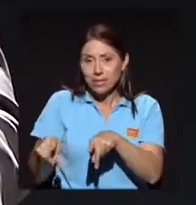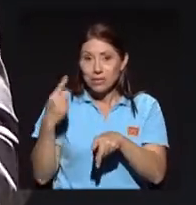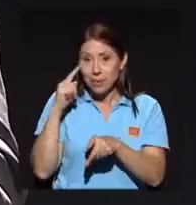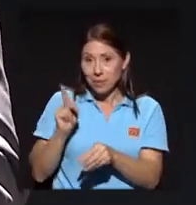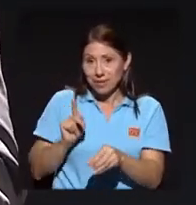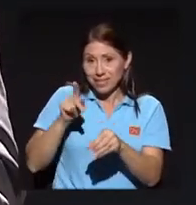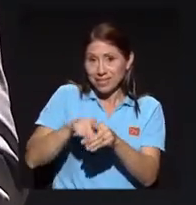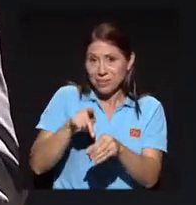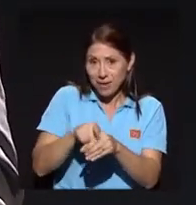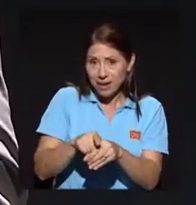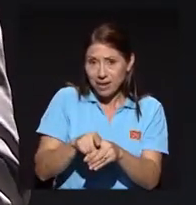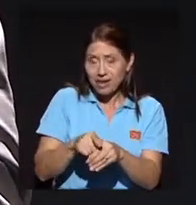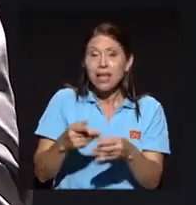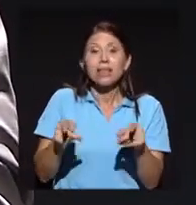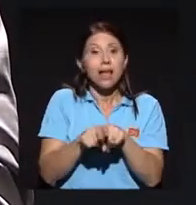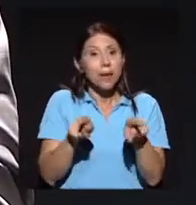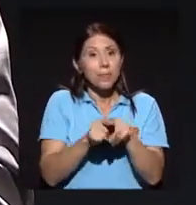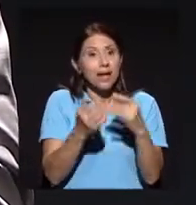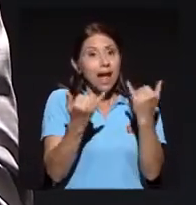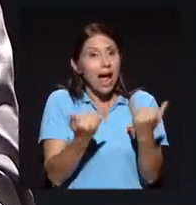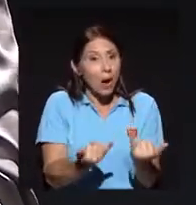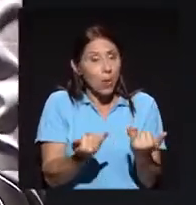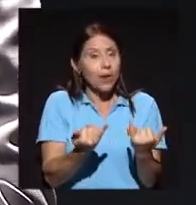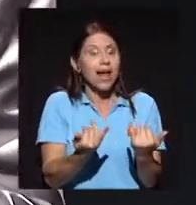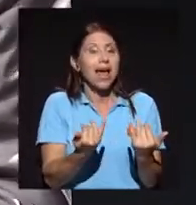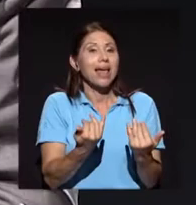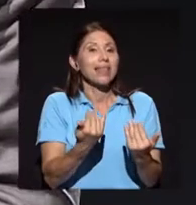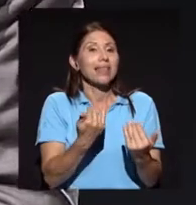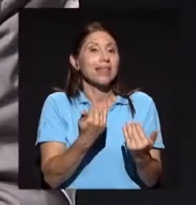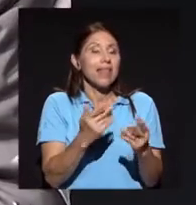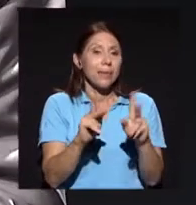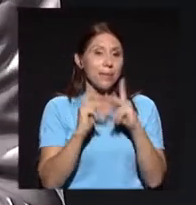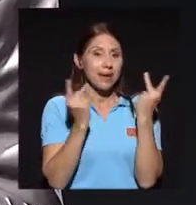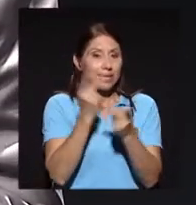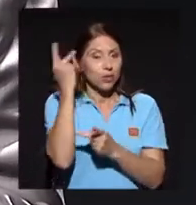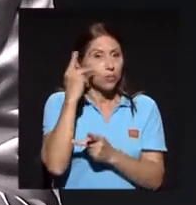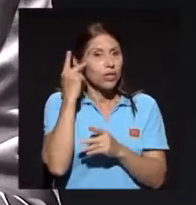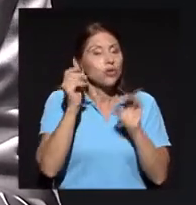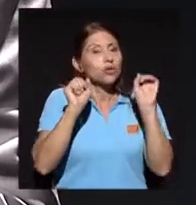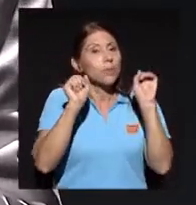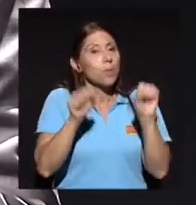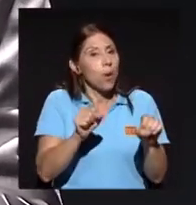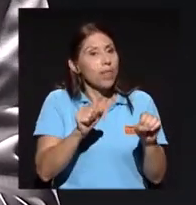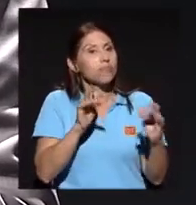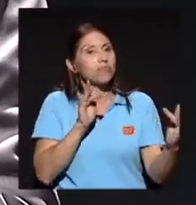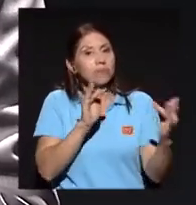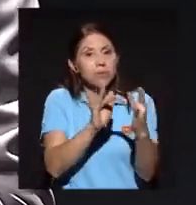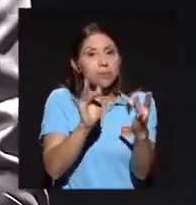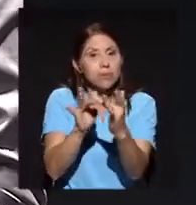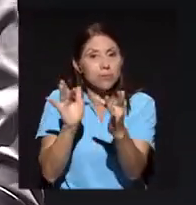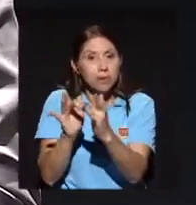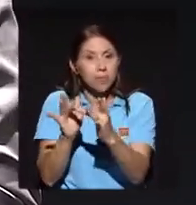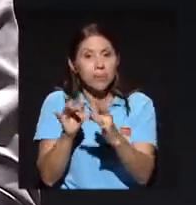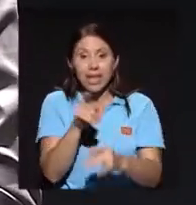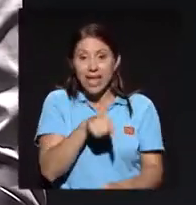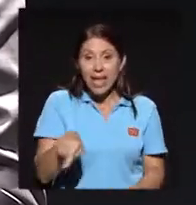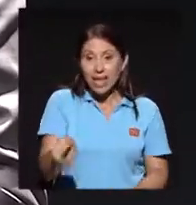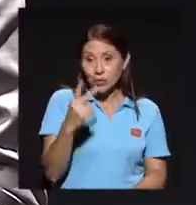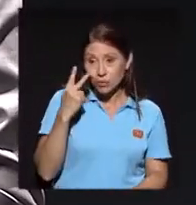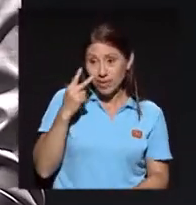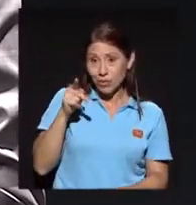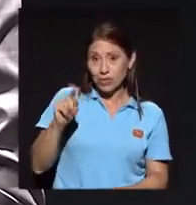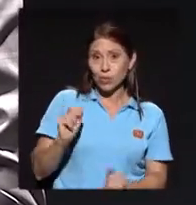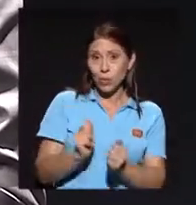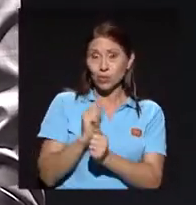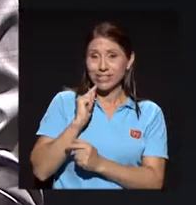también partidos que ahora se pueden llamar y que tomaron esto con una seriedad al punto que esto se firmó